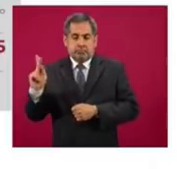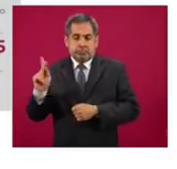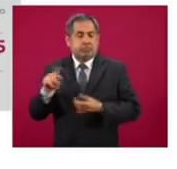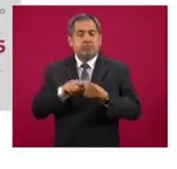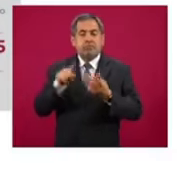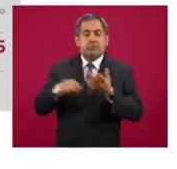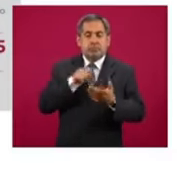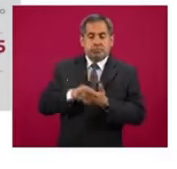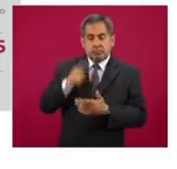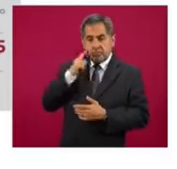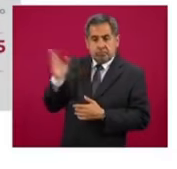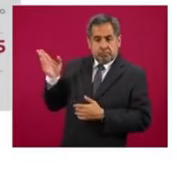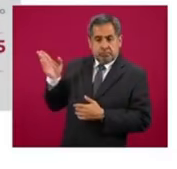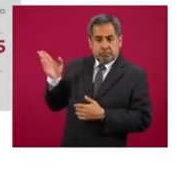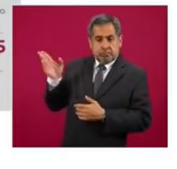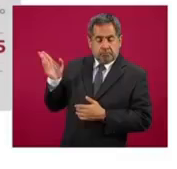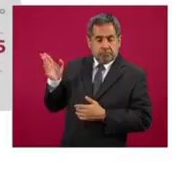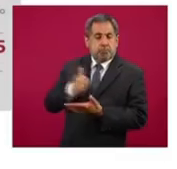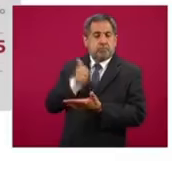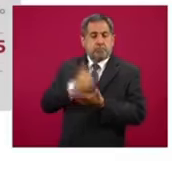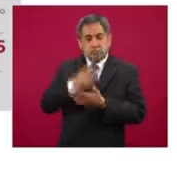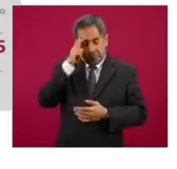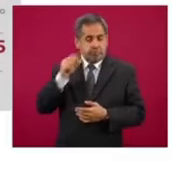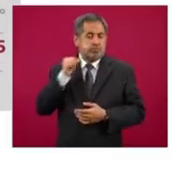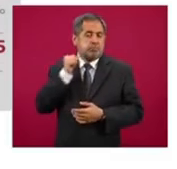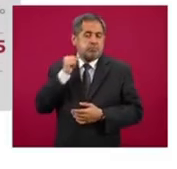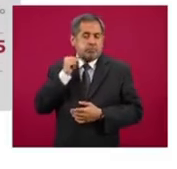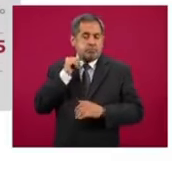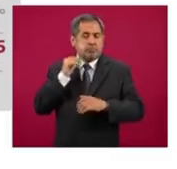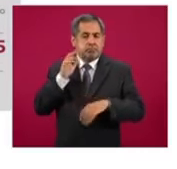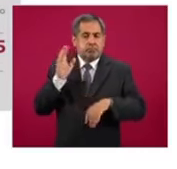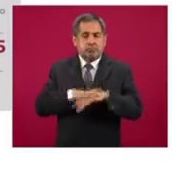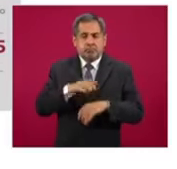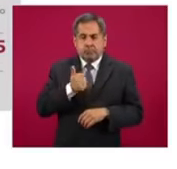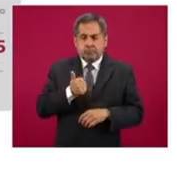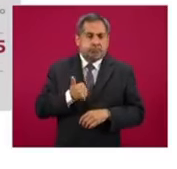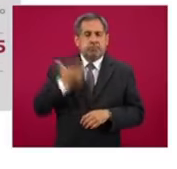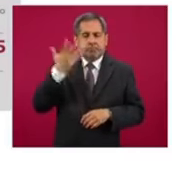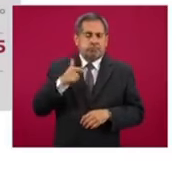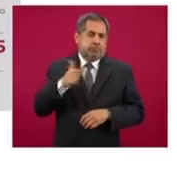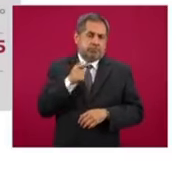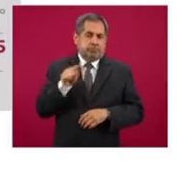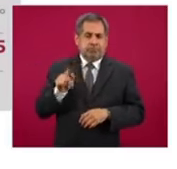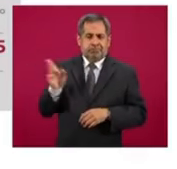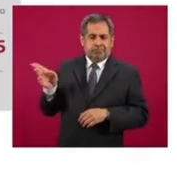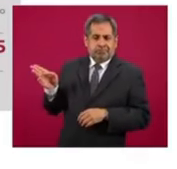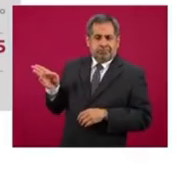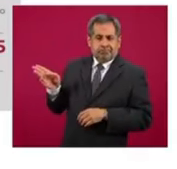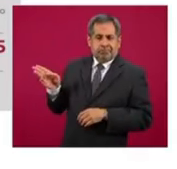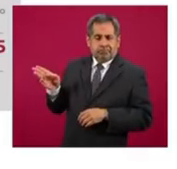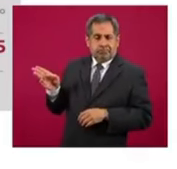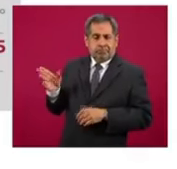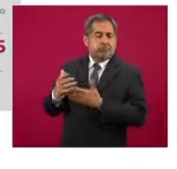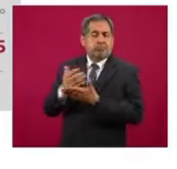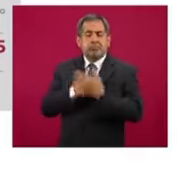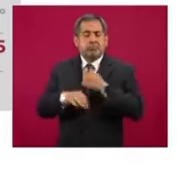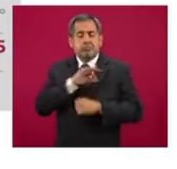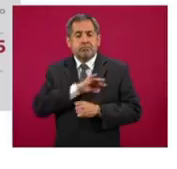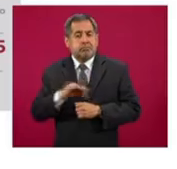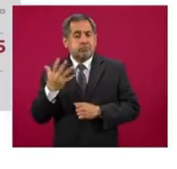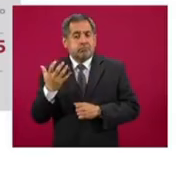azcapo salco aquí en la Ciudad de México 12.75 por litro con un margen nada más estos angelitos de